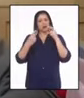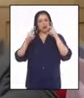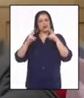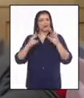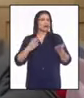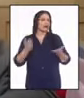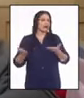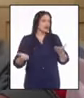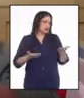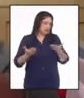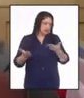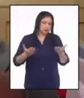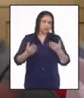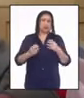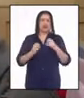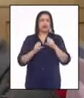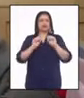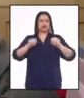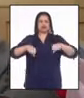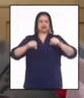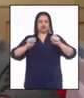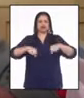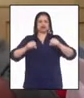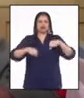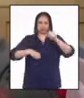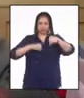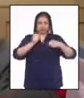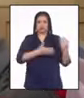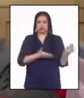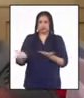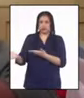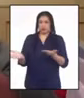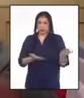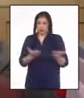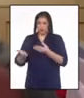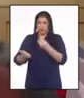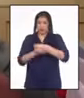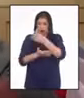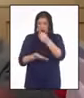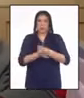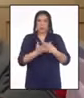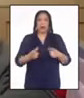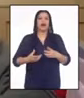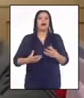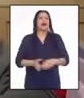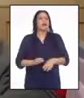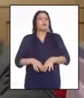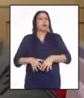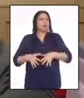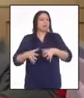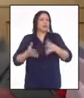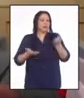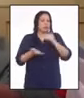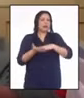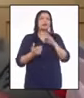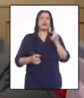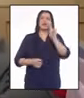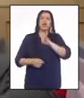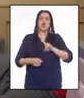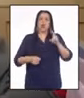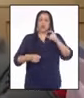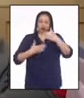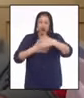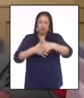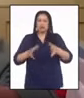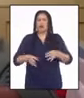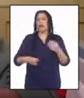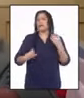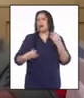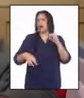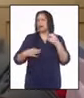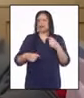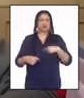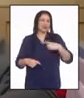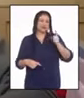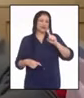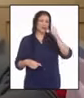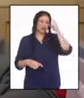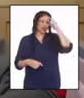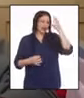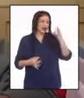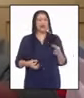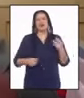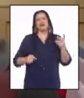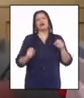servicios de delivery han aumentado y en muchos casos utilizan envases de plástico. Yo particularmente no creo que